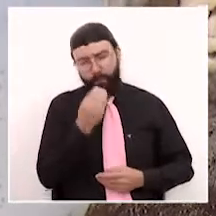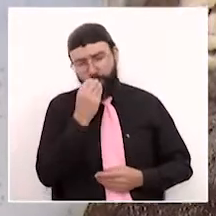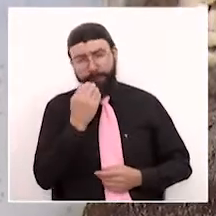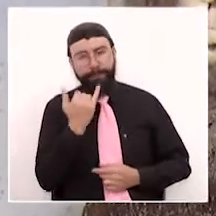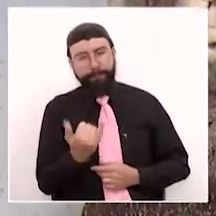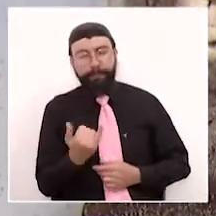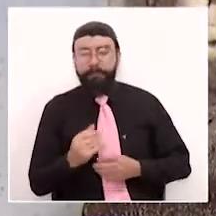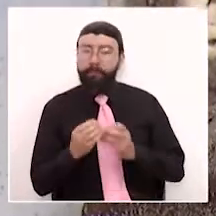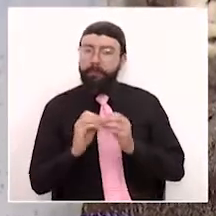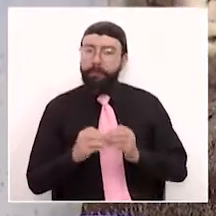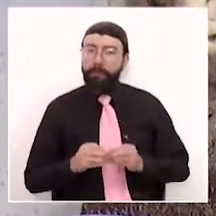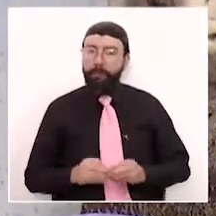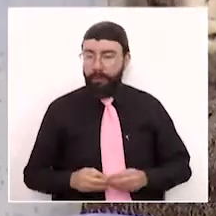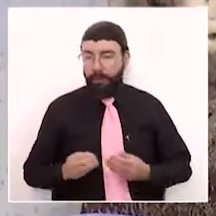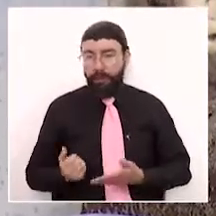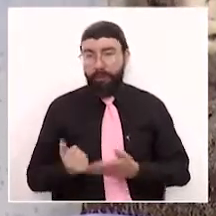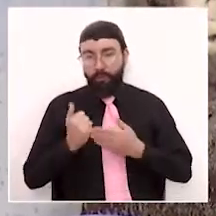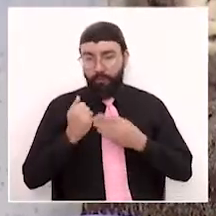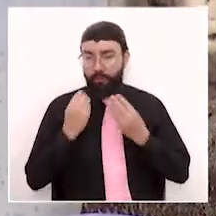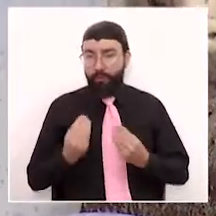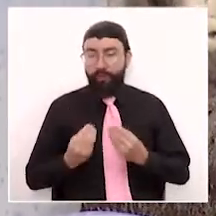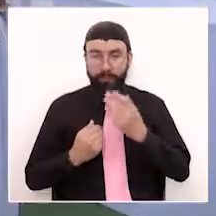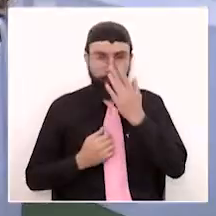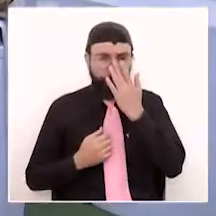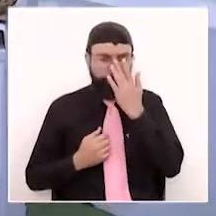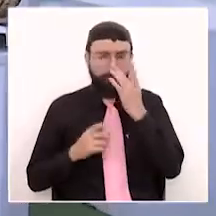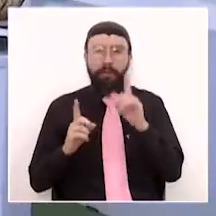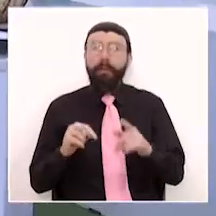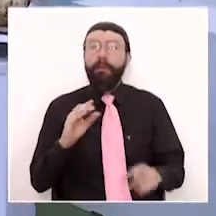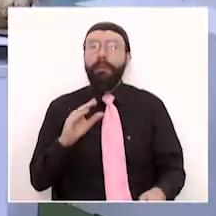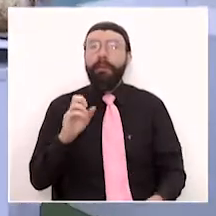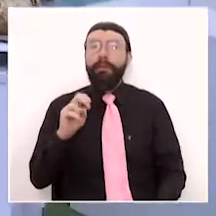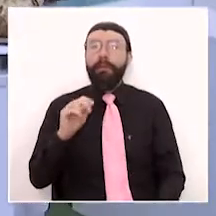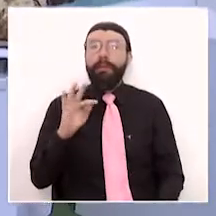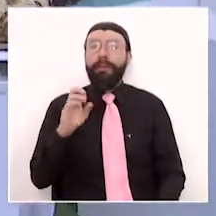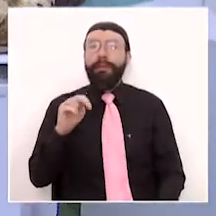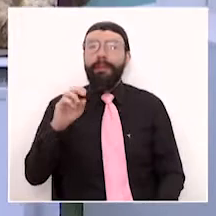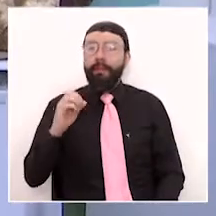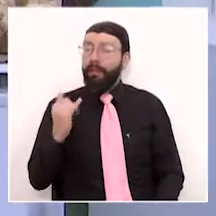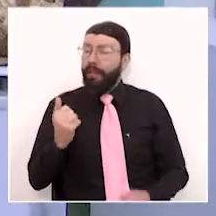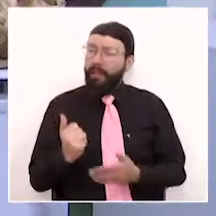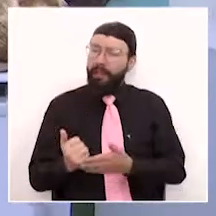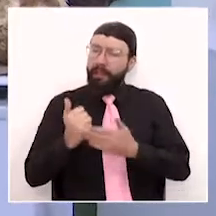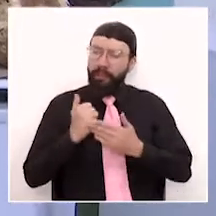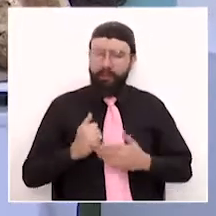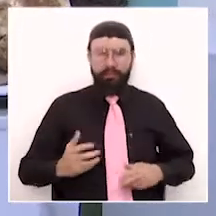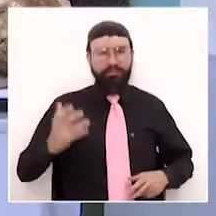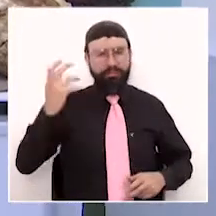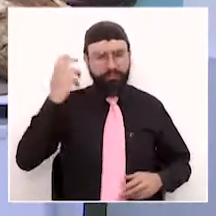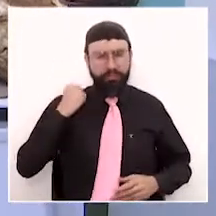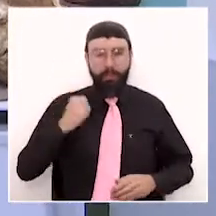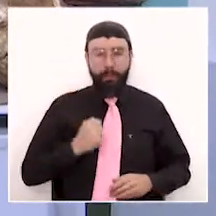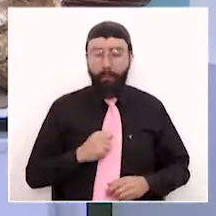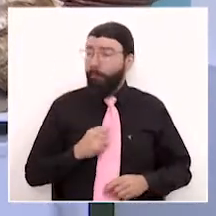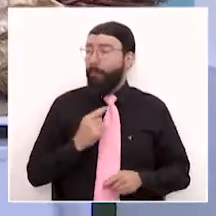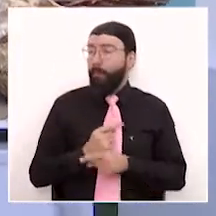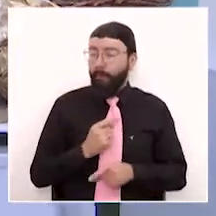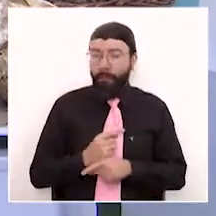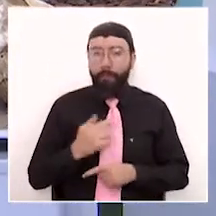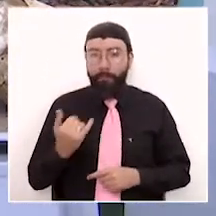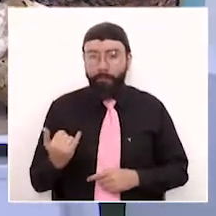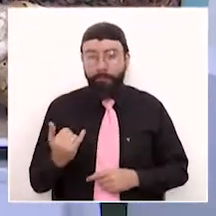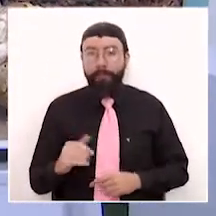y nos va a ayudar muchísimo. Y el centeno es algo que también nos ha acompañado durante toda la historia. Exactamente, sí, el centeno